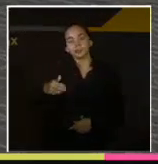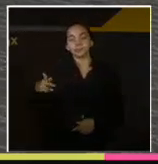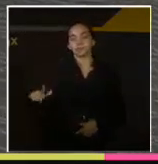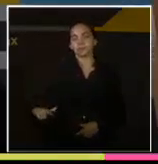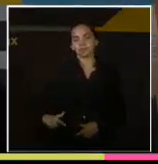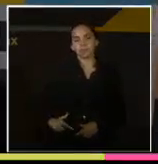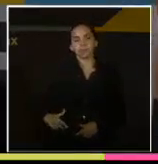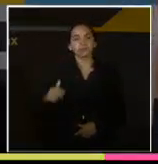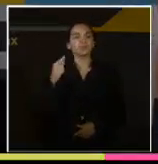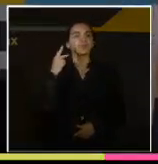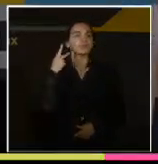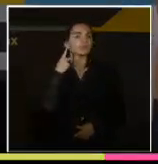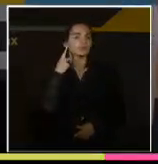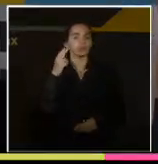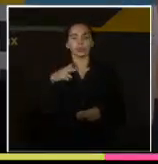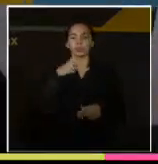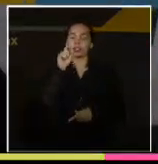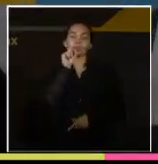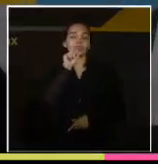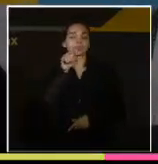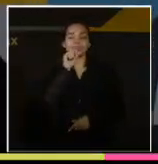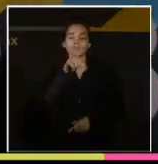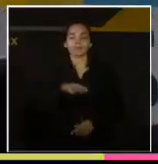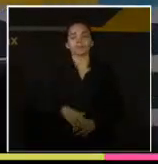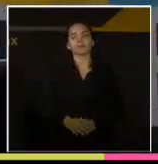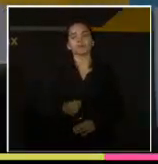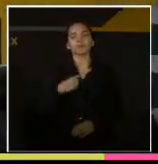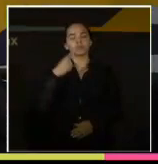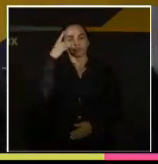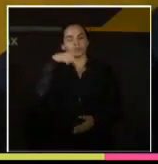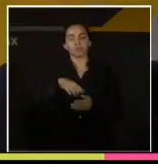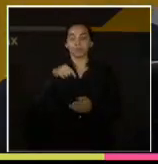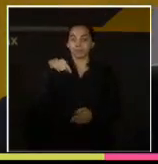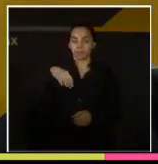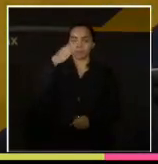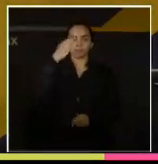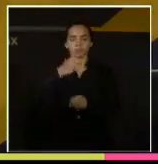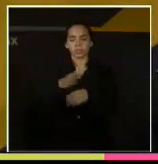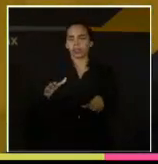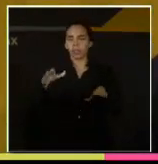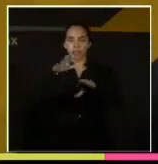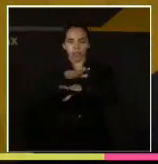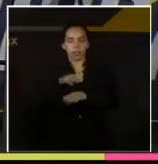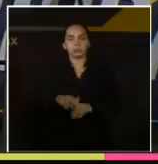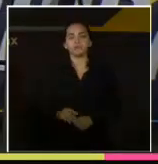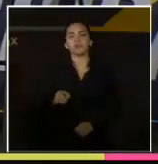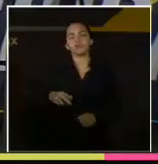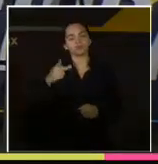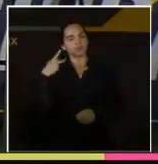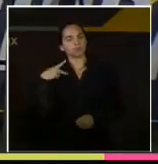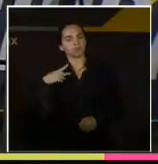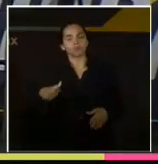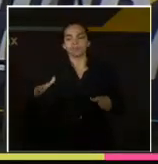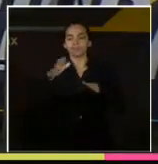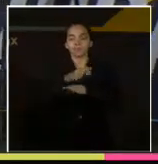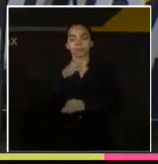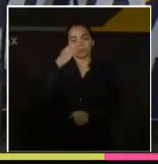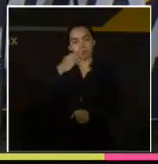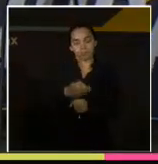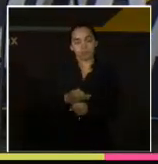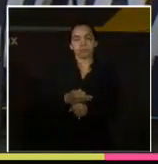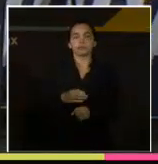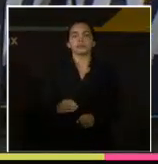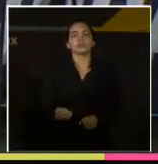del sistema político nos hablan de lo mismo. Yo creo que es el momento de cambiar, es el momento de los ciudadanos, es el momento que